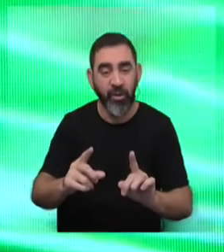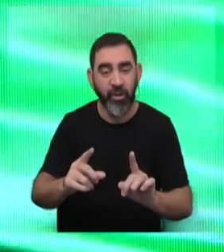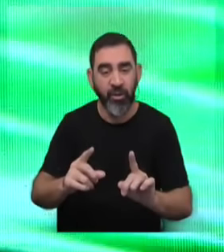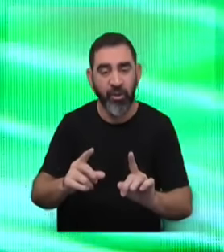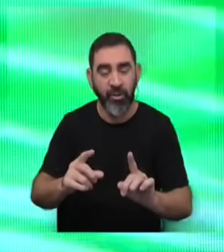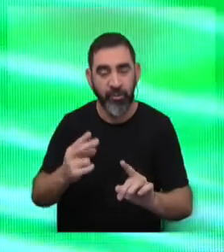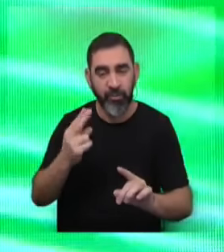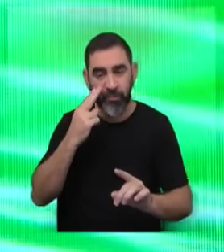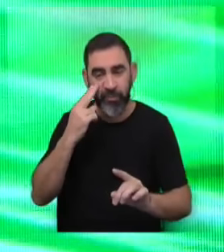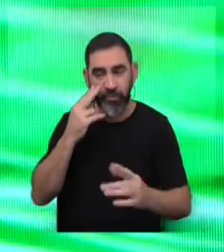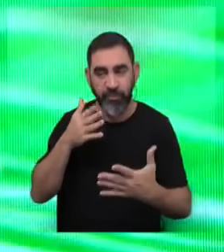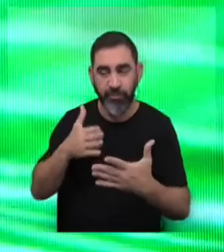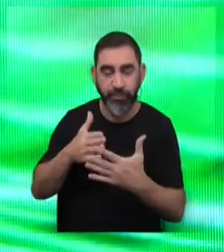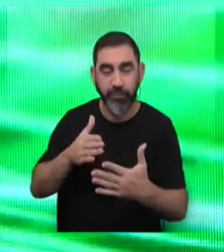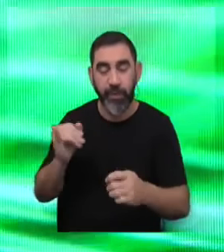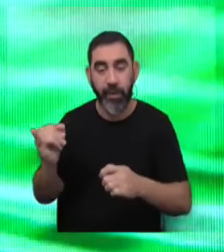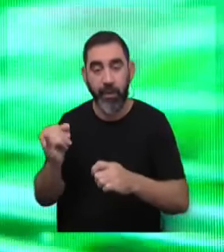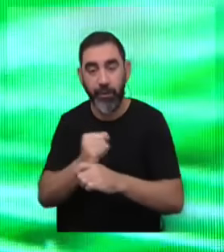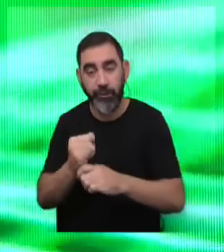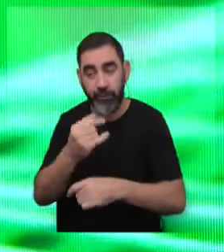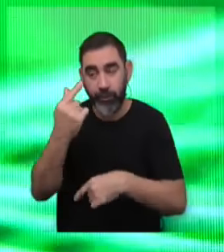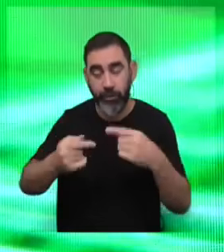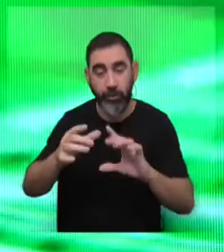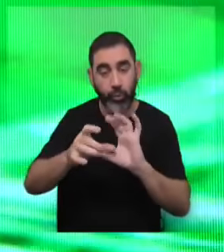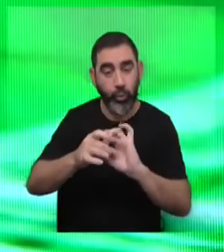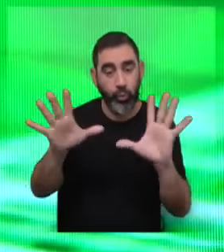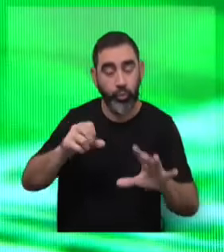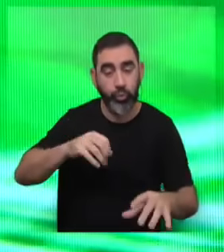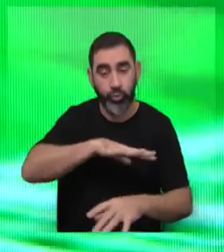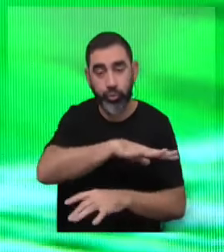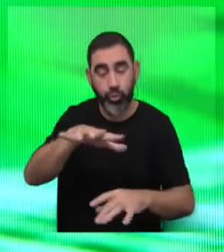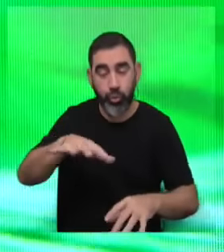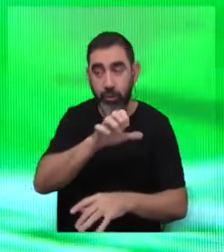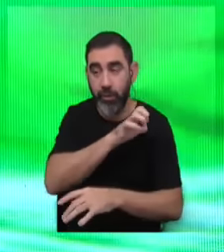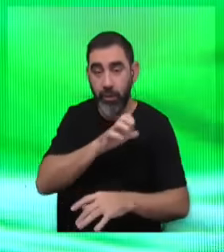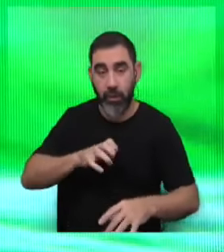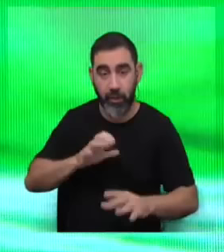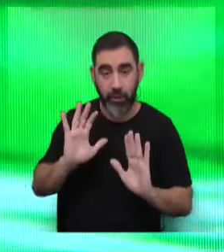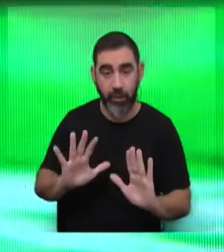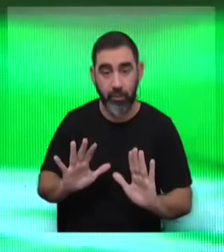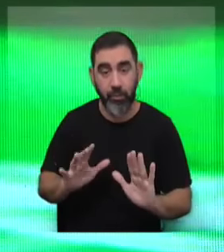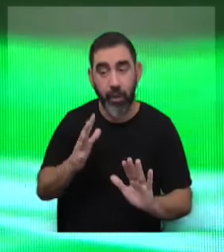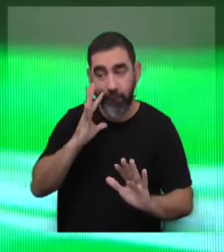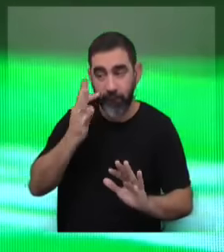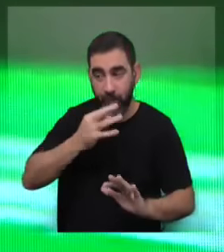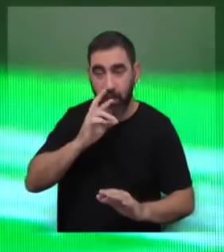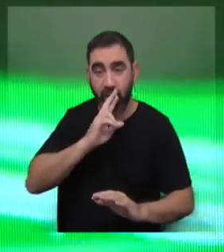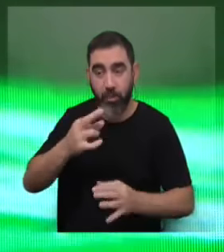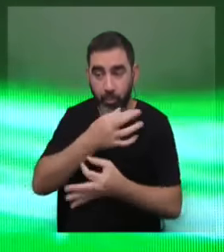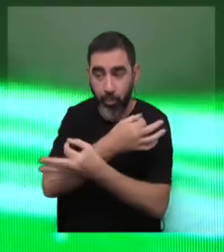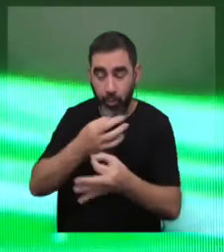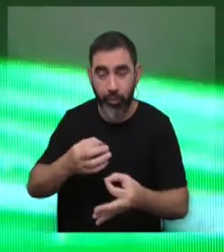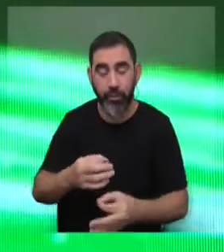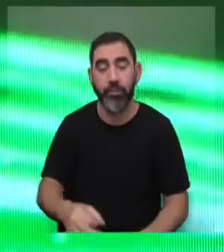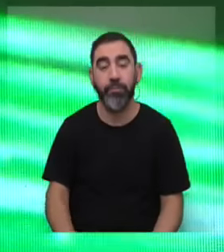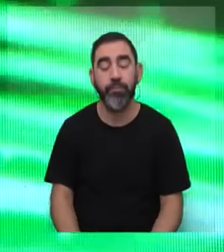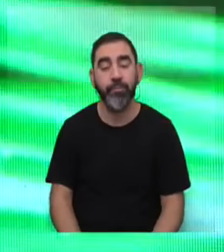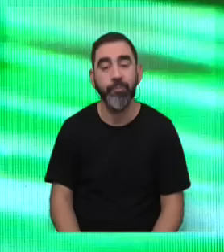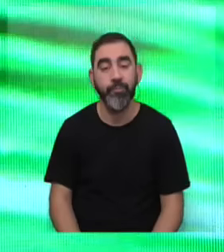jaque de las instituciones de la Democracia social del Estado Social para poder responder a estas a estos